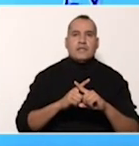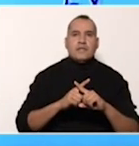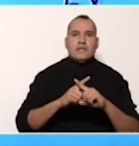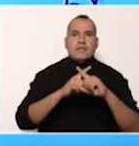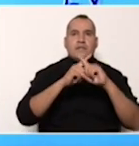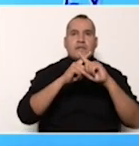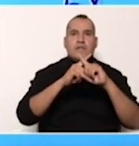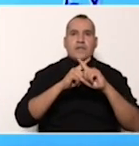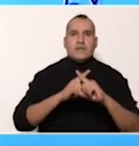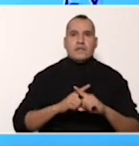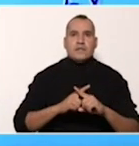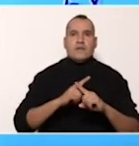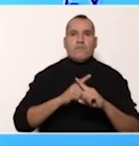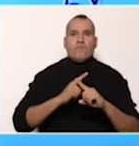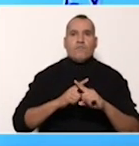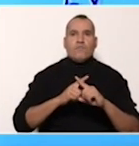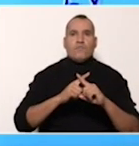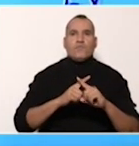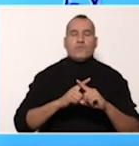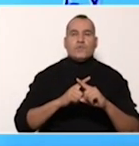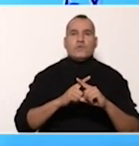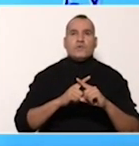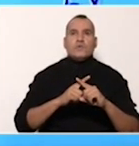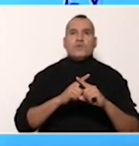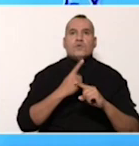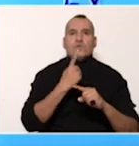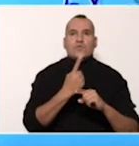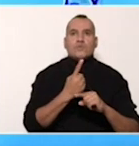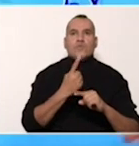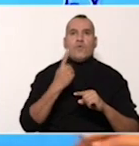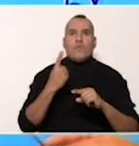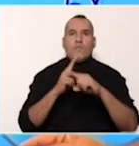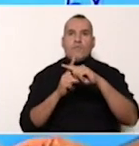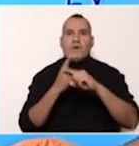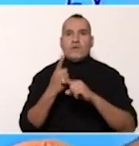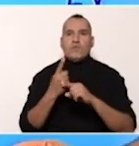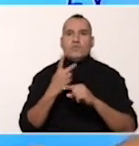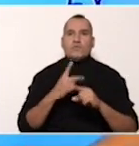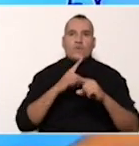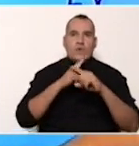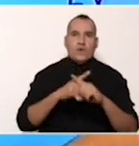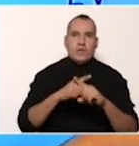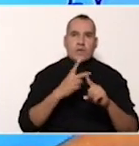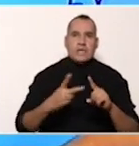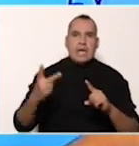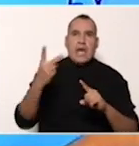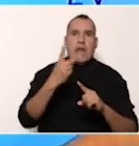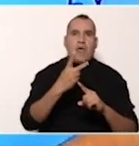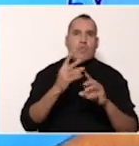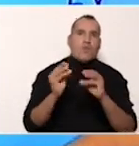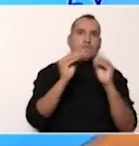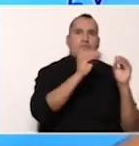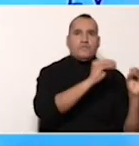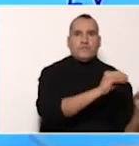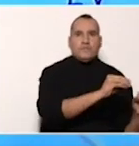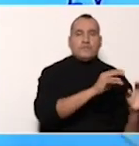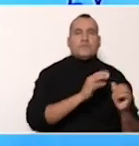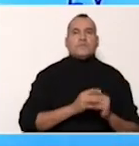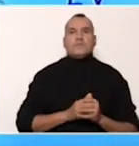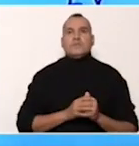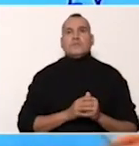a la 1 se suman los exponentes. 1 más 1, 2. X a la 2. Aquí